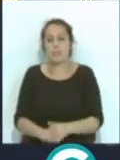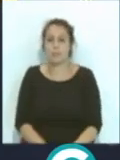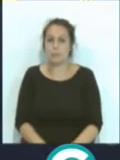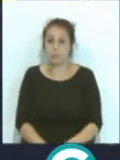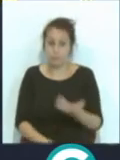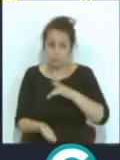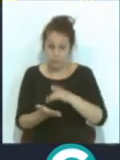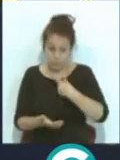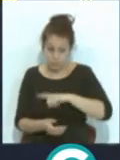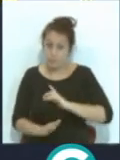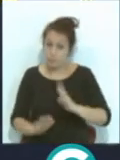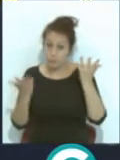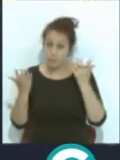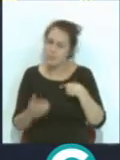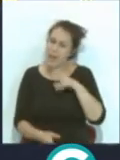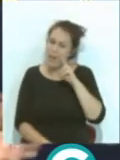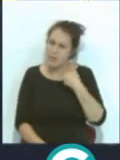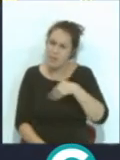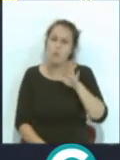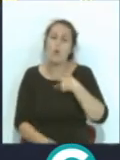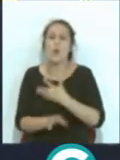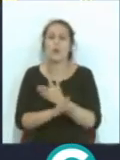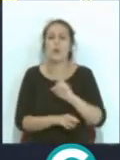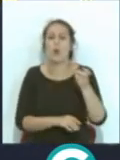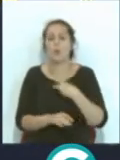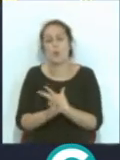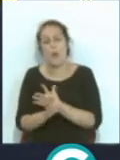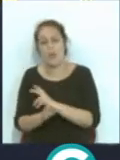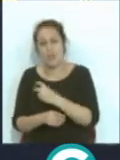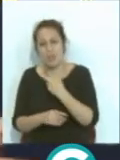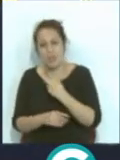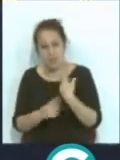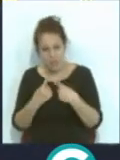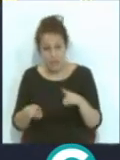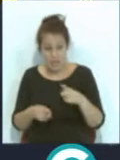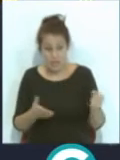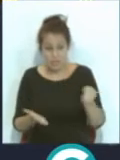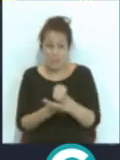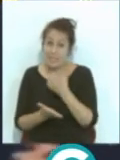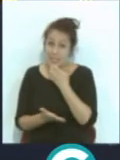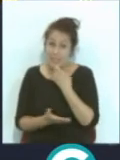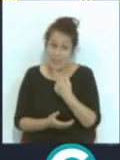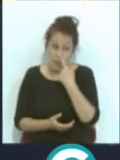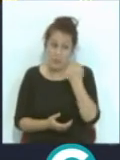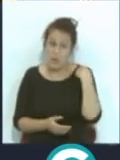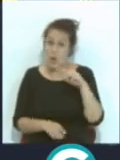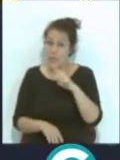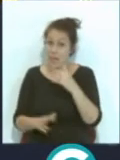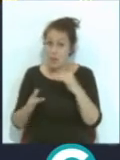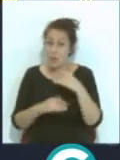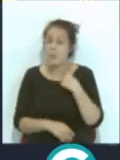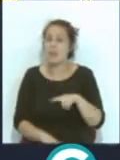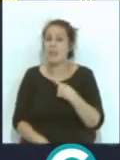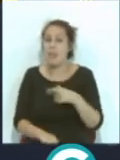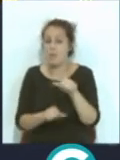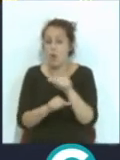cuando nos salvemos, pues ya veremos si pondremos otros jugadores que juegan a otra cosa. Y si pasa lo del año pasado, que perdemos los 3 partidos de mala manera, pues se